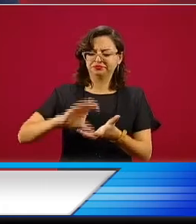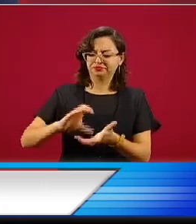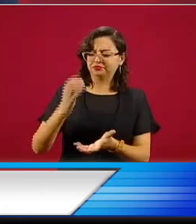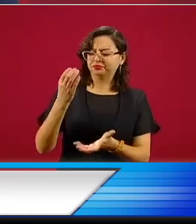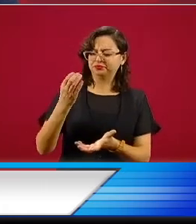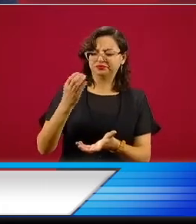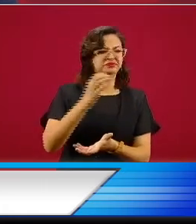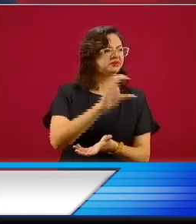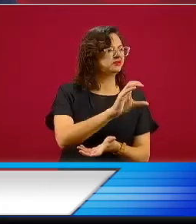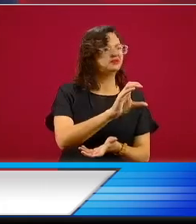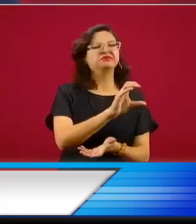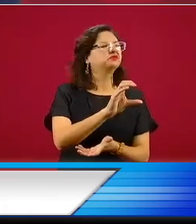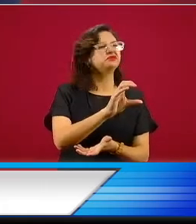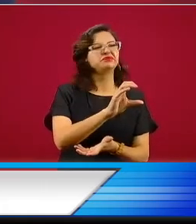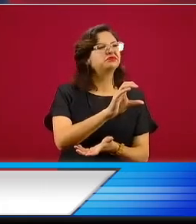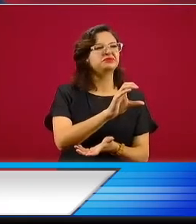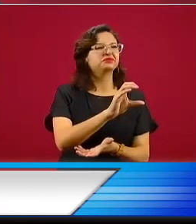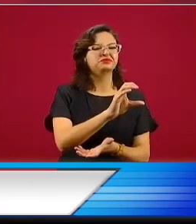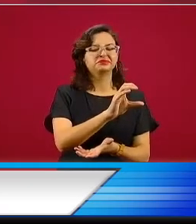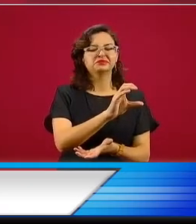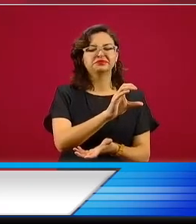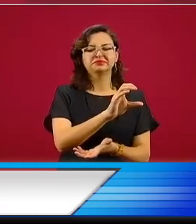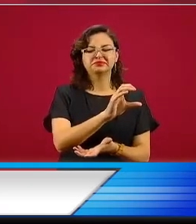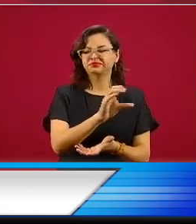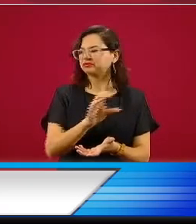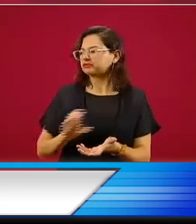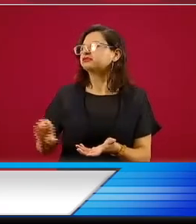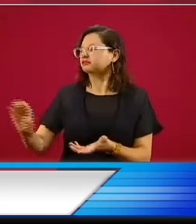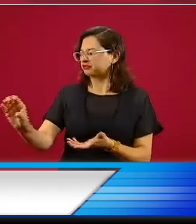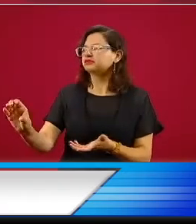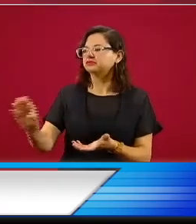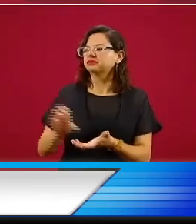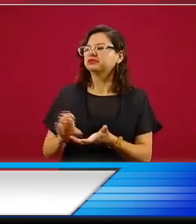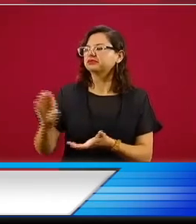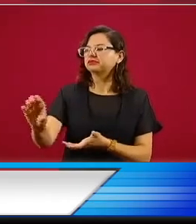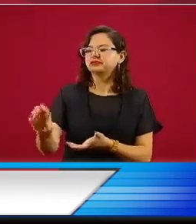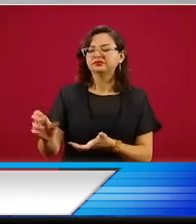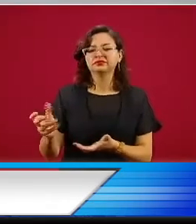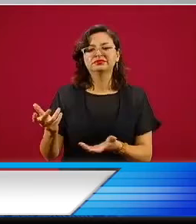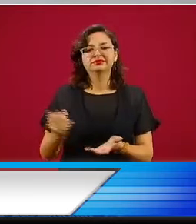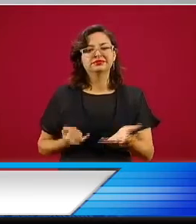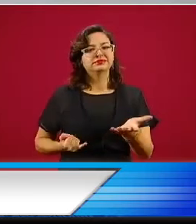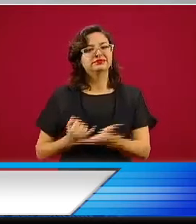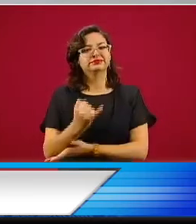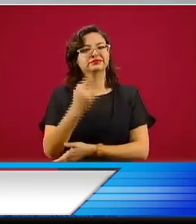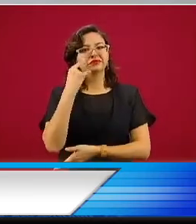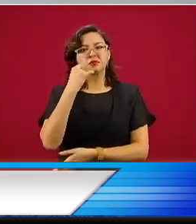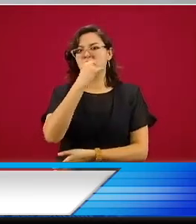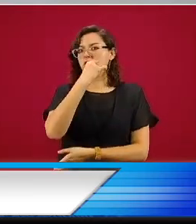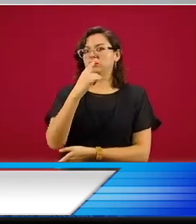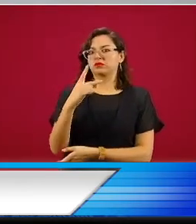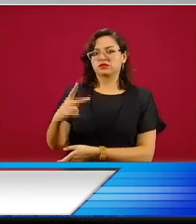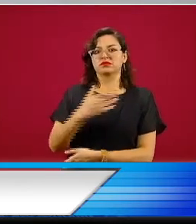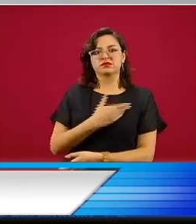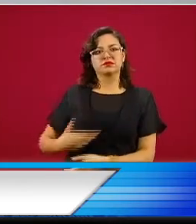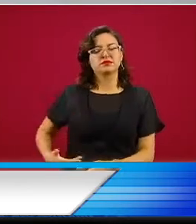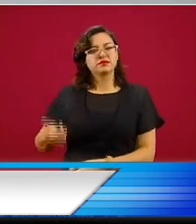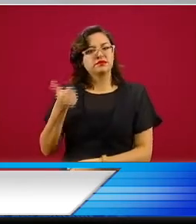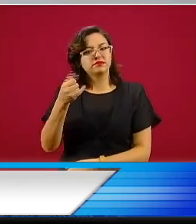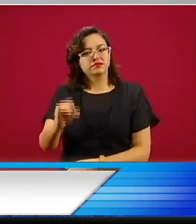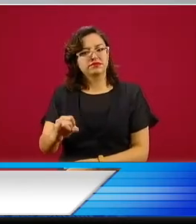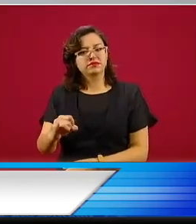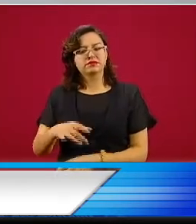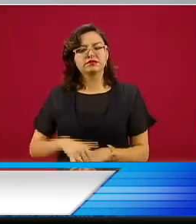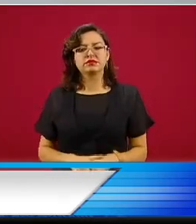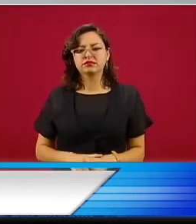optimista, principalmente gracias a la baja movilidad que abre la puerta a regresar antes de lo previsto, a retomar paulatinamente la actividad. En